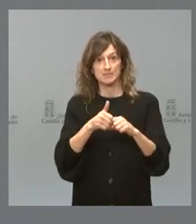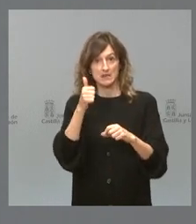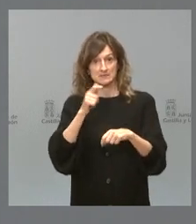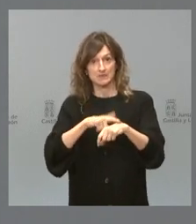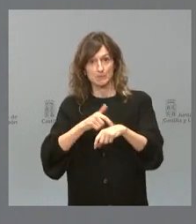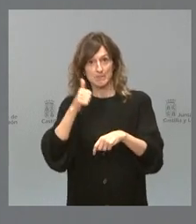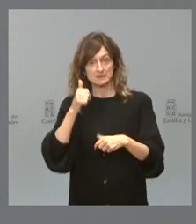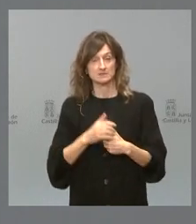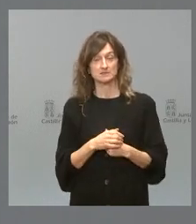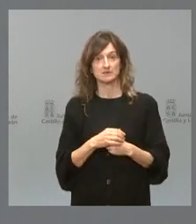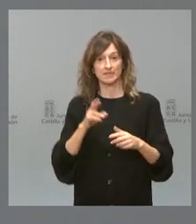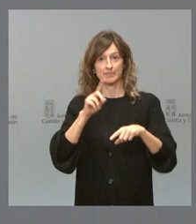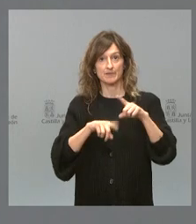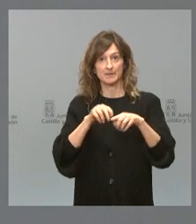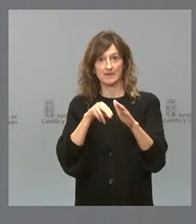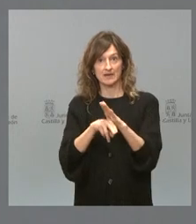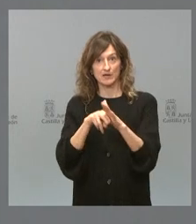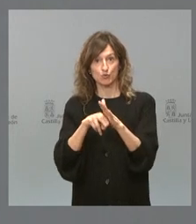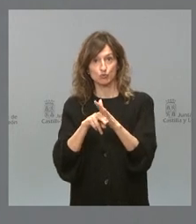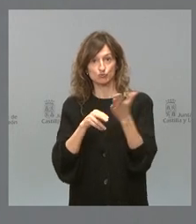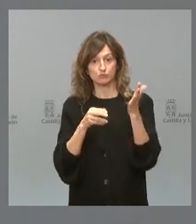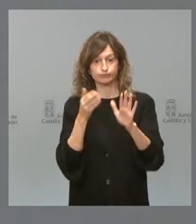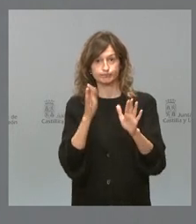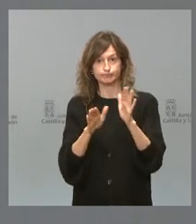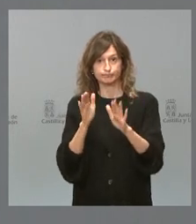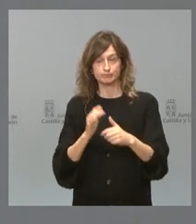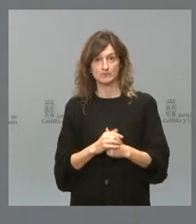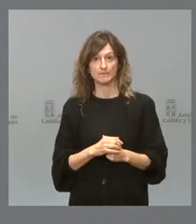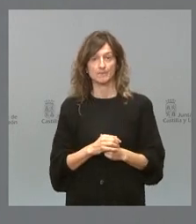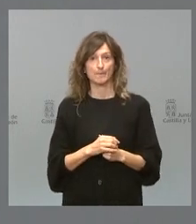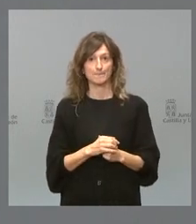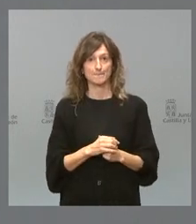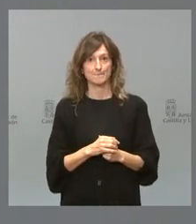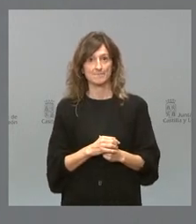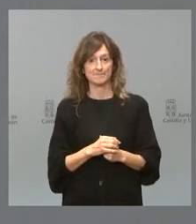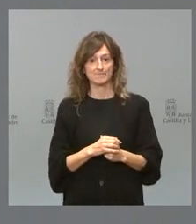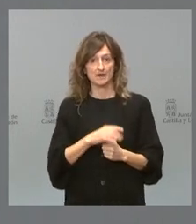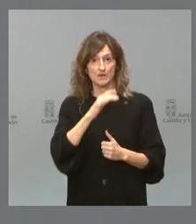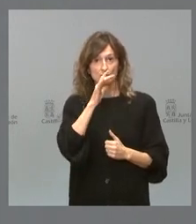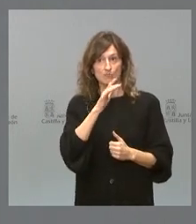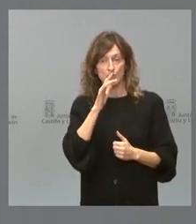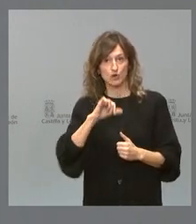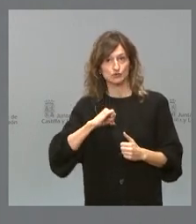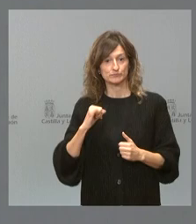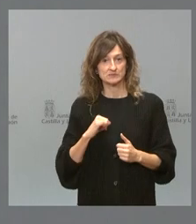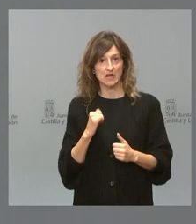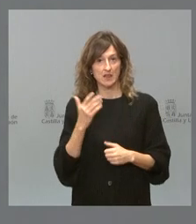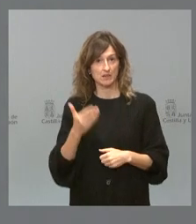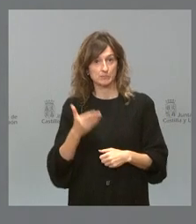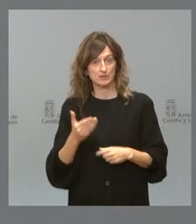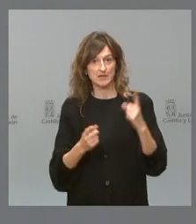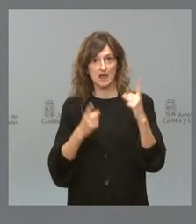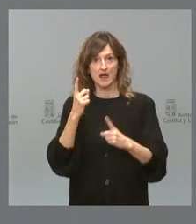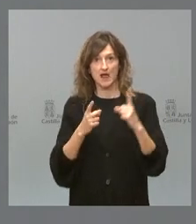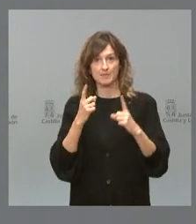en segundo lugar la posibilidad de recursos que se puedan presentar cuando se haya concluido el proceso de licitación que tratándose de volúmenes tan importantes como los que hablamos a veces